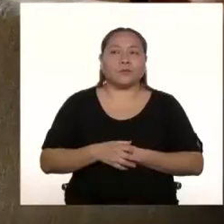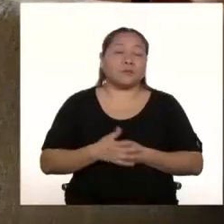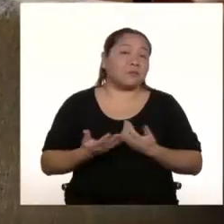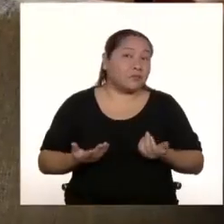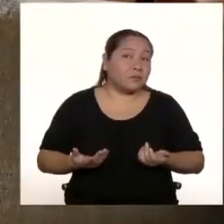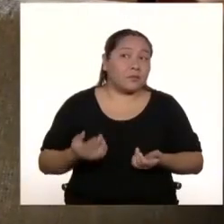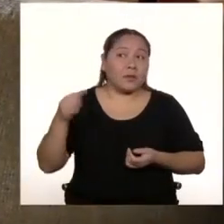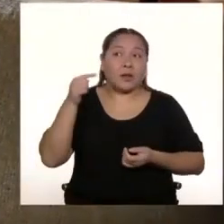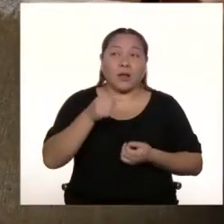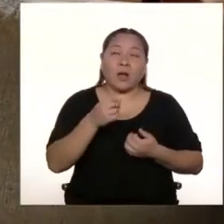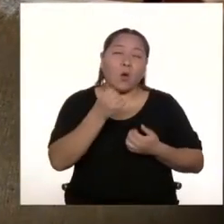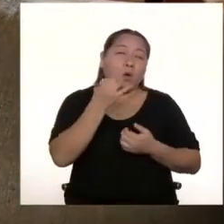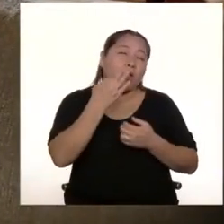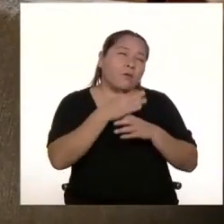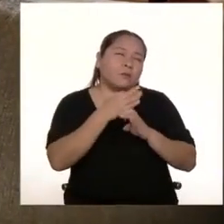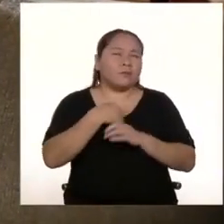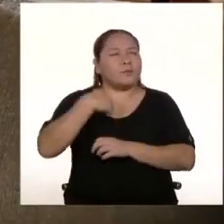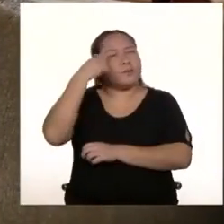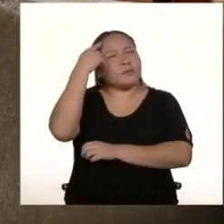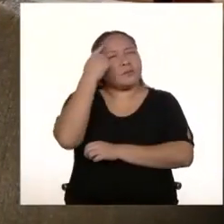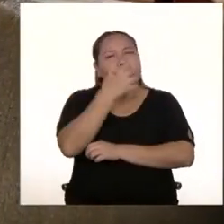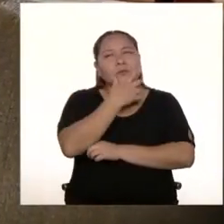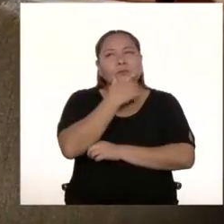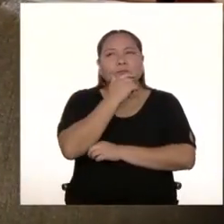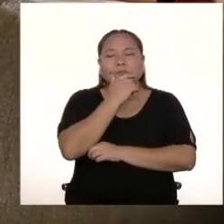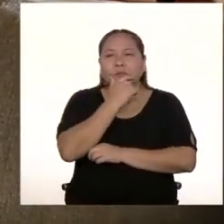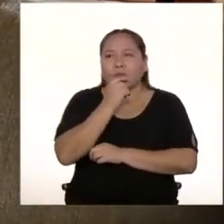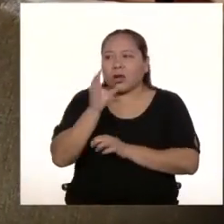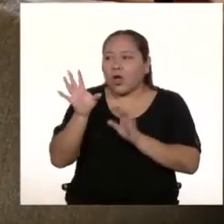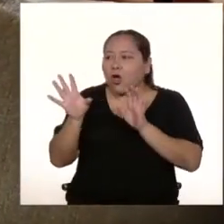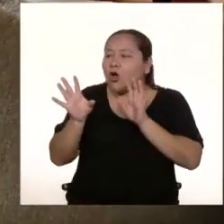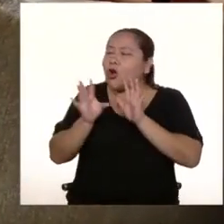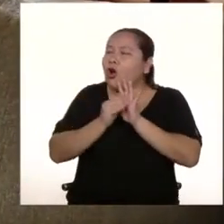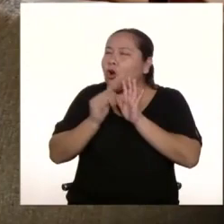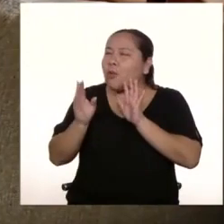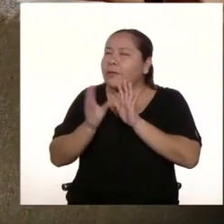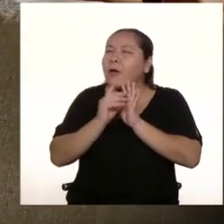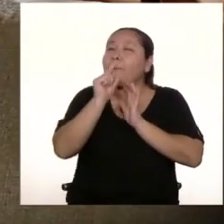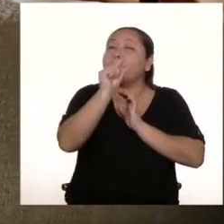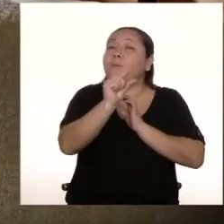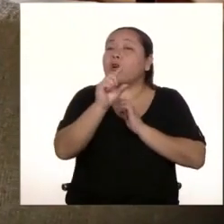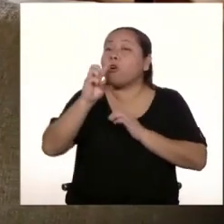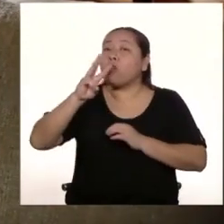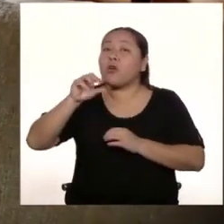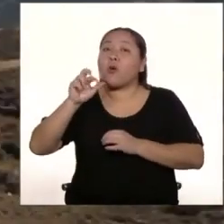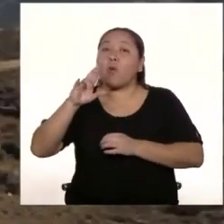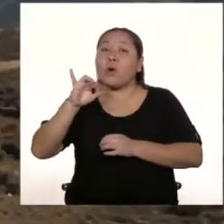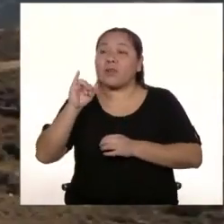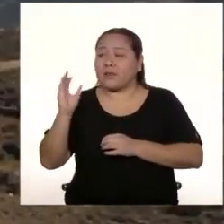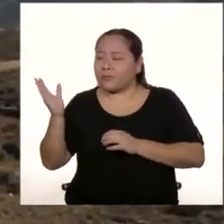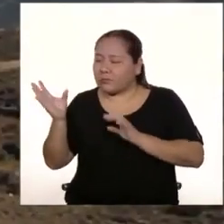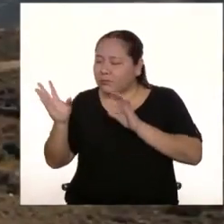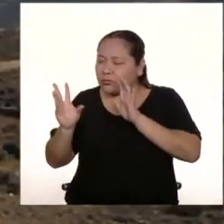Entonces, de algún modo, pensamos que hay una inspiración Huari a través de los siglos, quizás intencional.